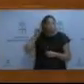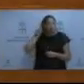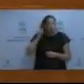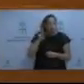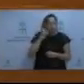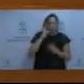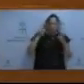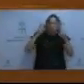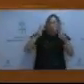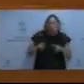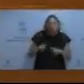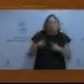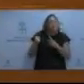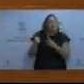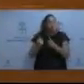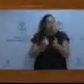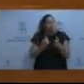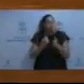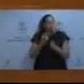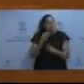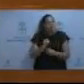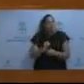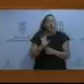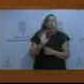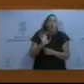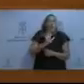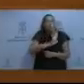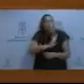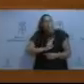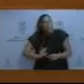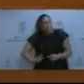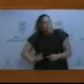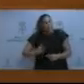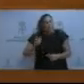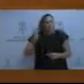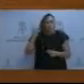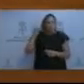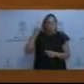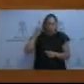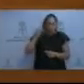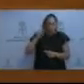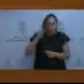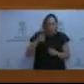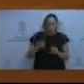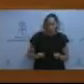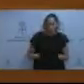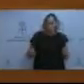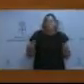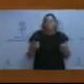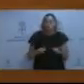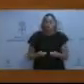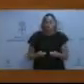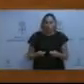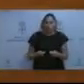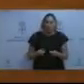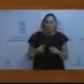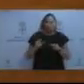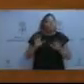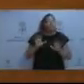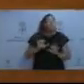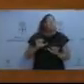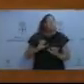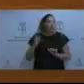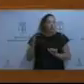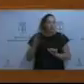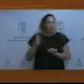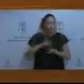Reconozco que tenemos la necesidad o la deuda pendiente con los profesores de la concertada. Pues, ¿a qué esperamos? ¿A qué esperamos a